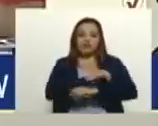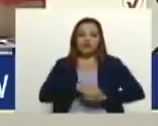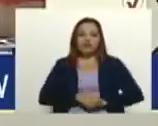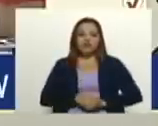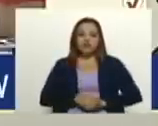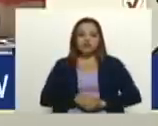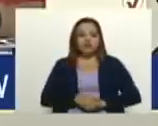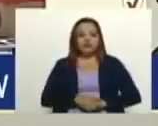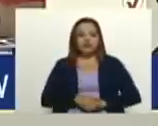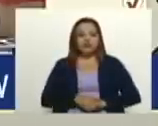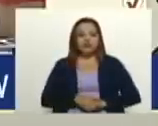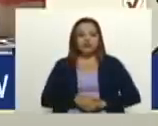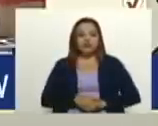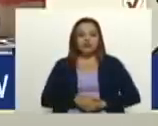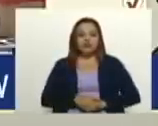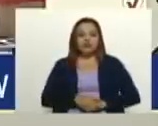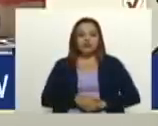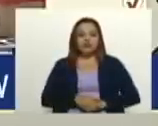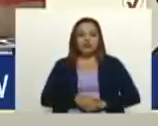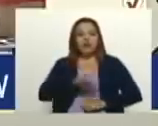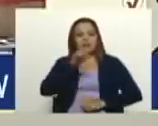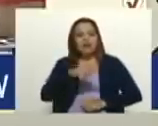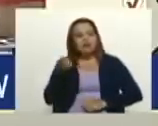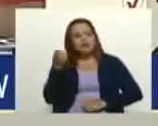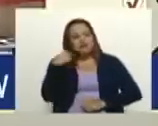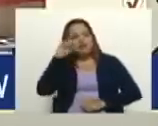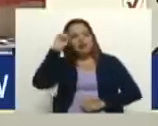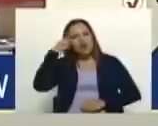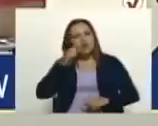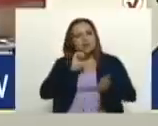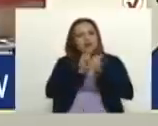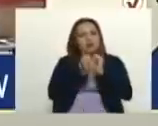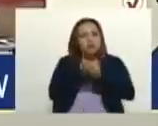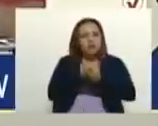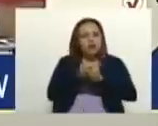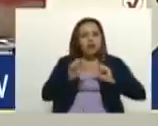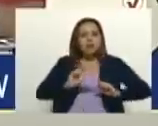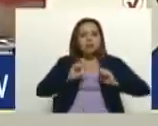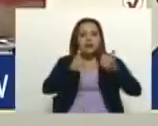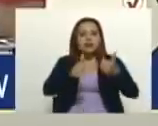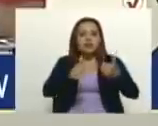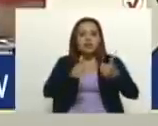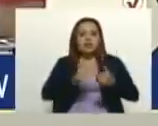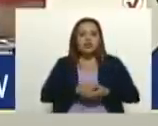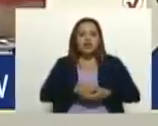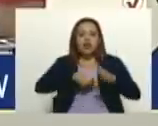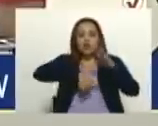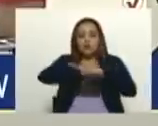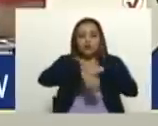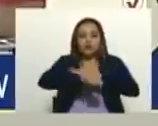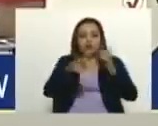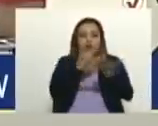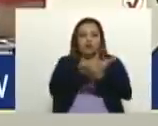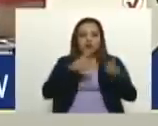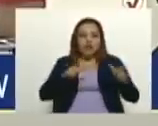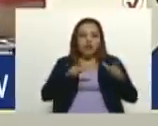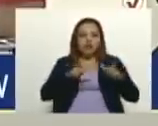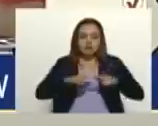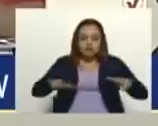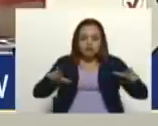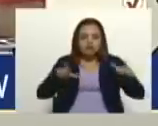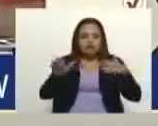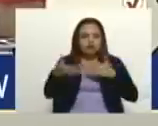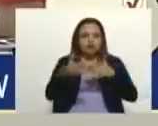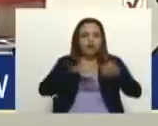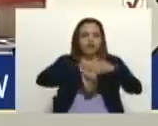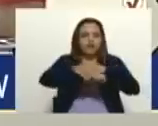Recordamos el ámbito deportivo que comienza la Copa Libertadores de fútbol sala del domingo